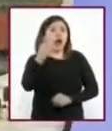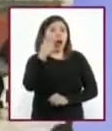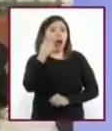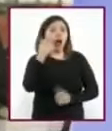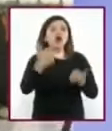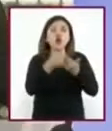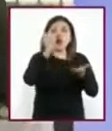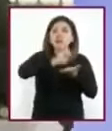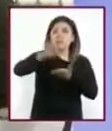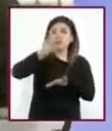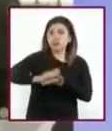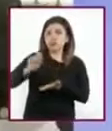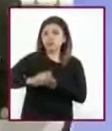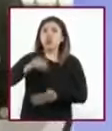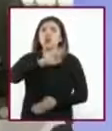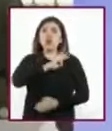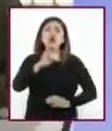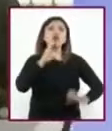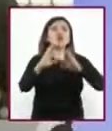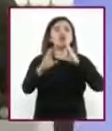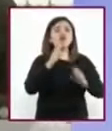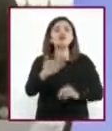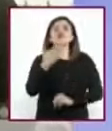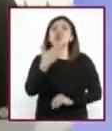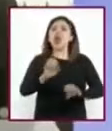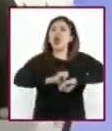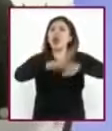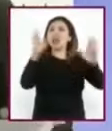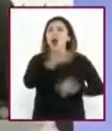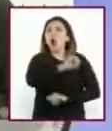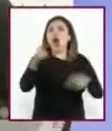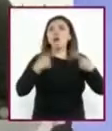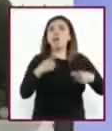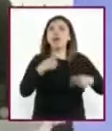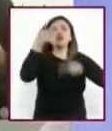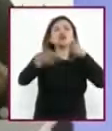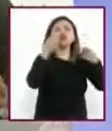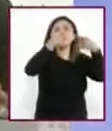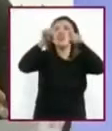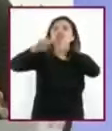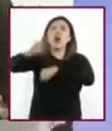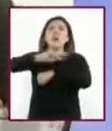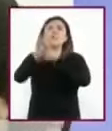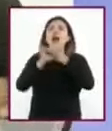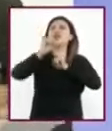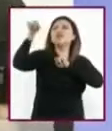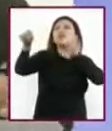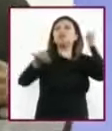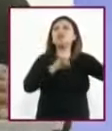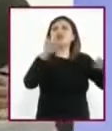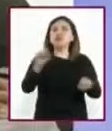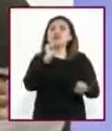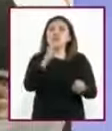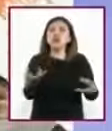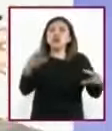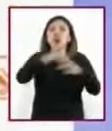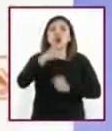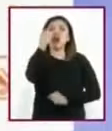lengua escrita y permiten comunicarse de manera efectiva a los hablantes de regiones o países distantes que comparten el idioma.